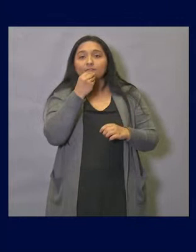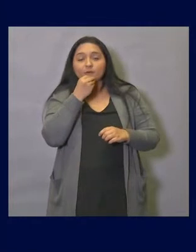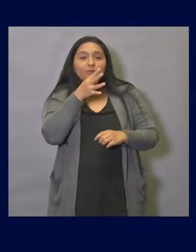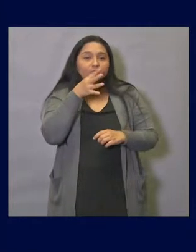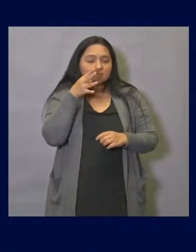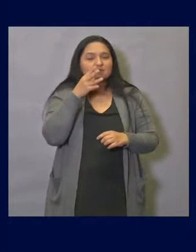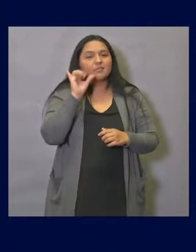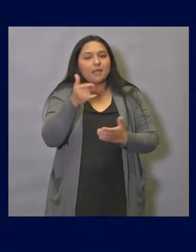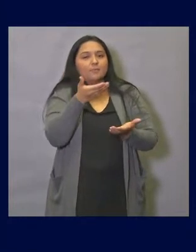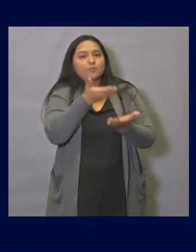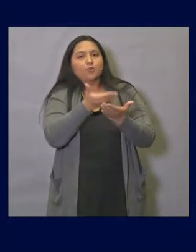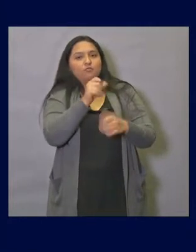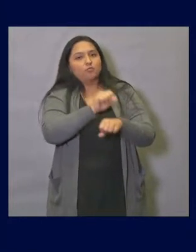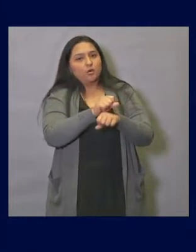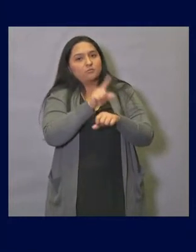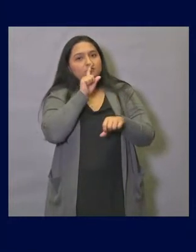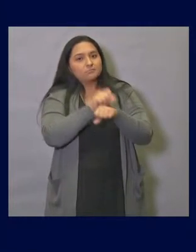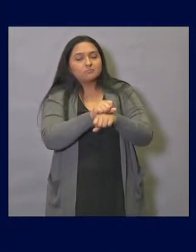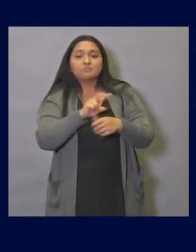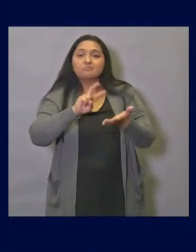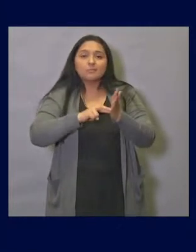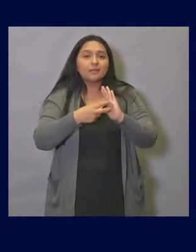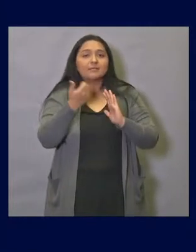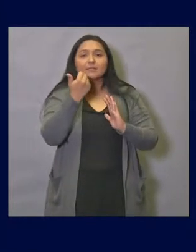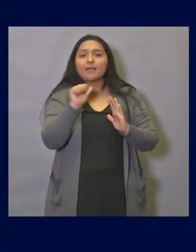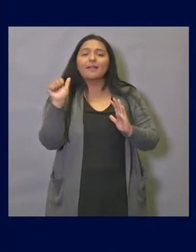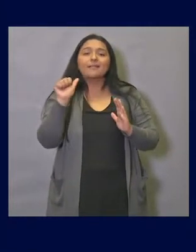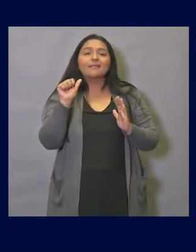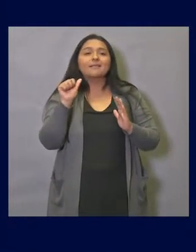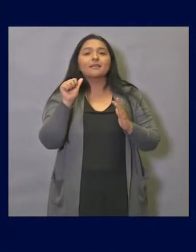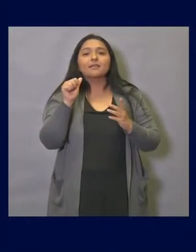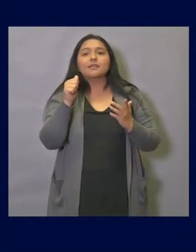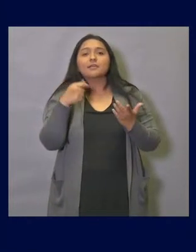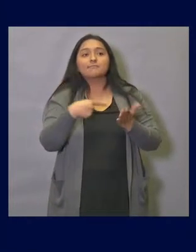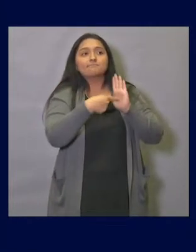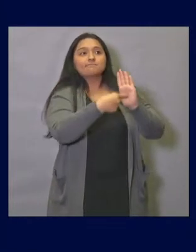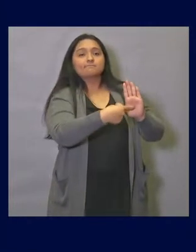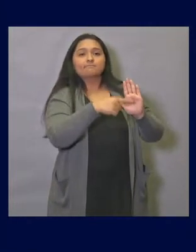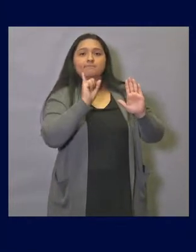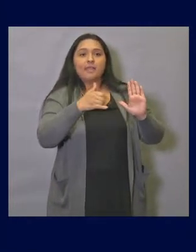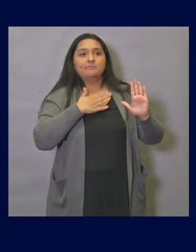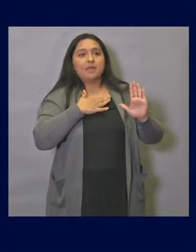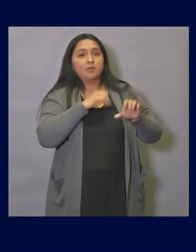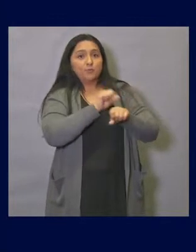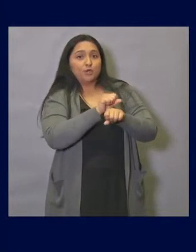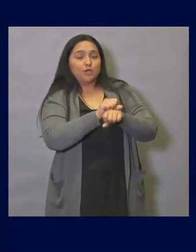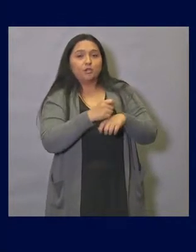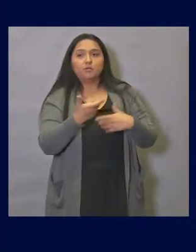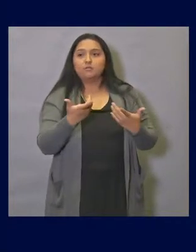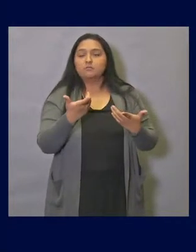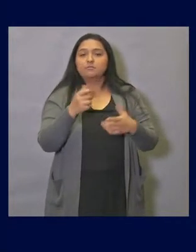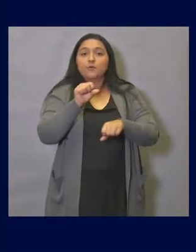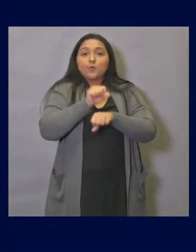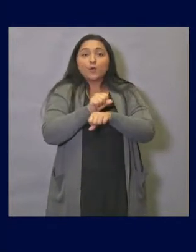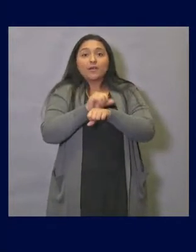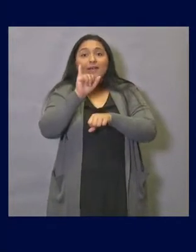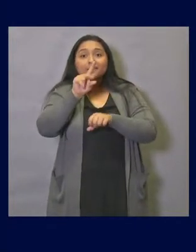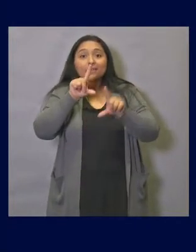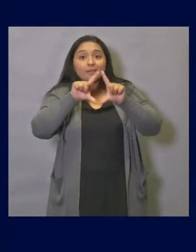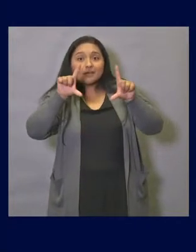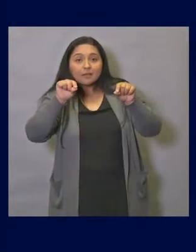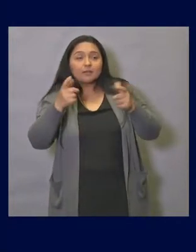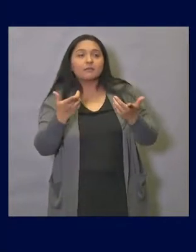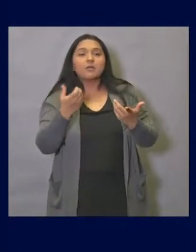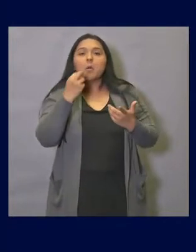esto como una credencial, identificación de trabajo que tiene su foto y la dirección de su lugar